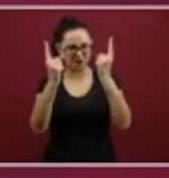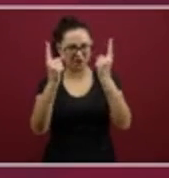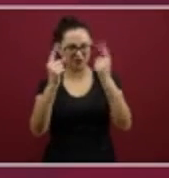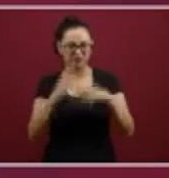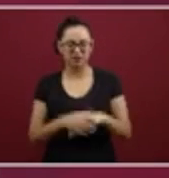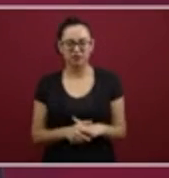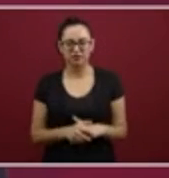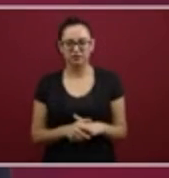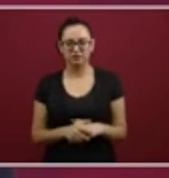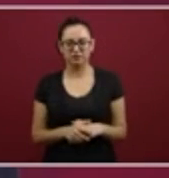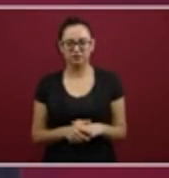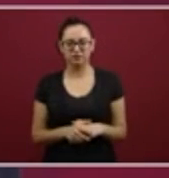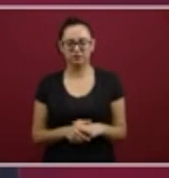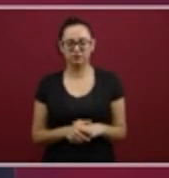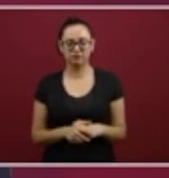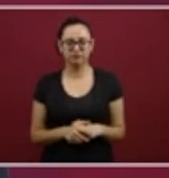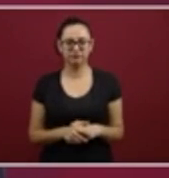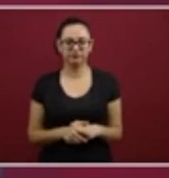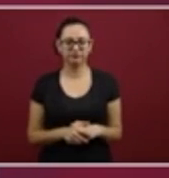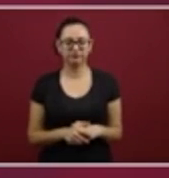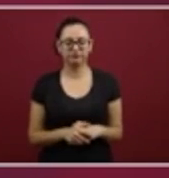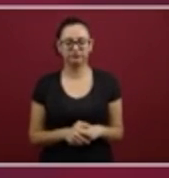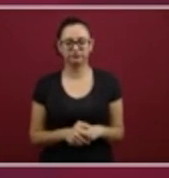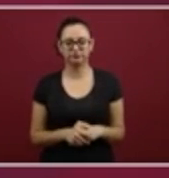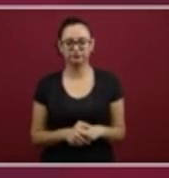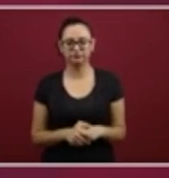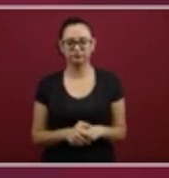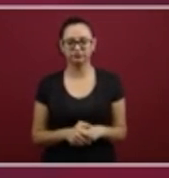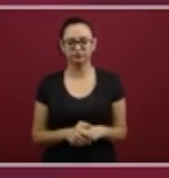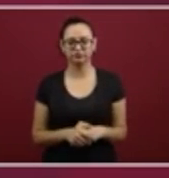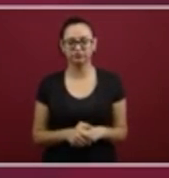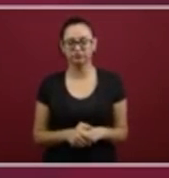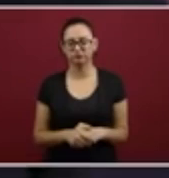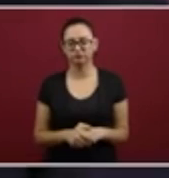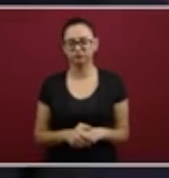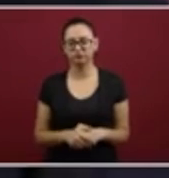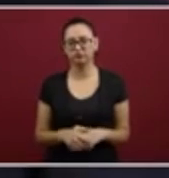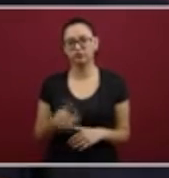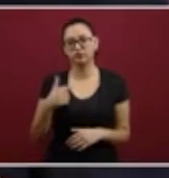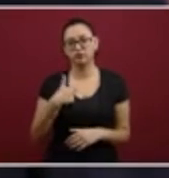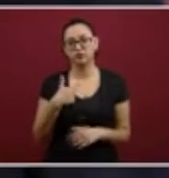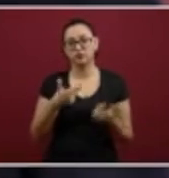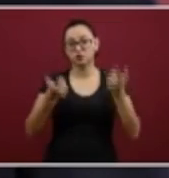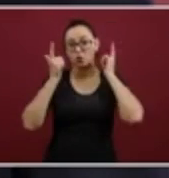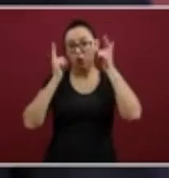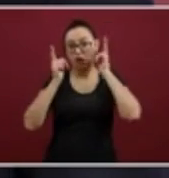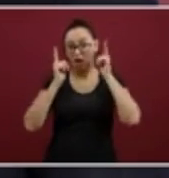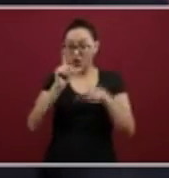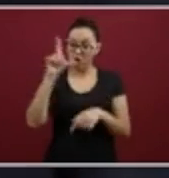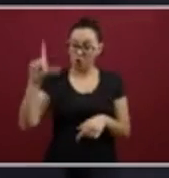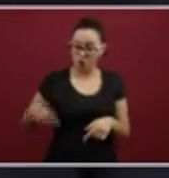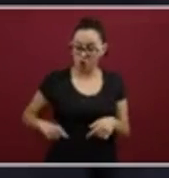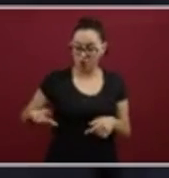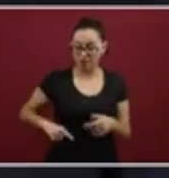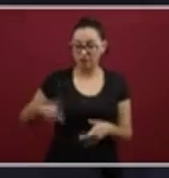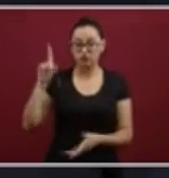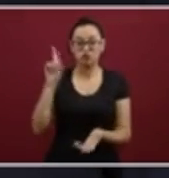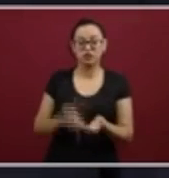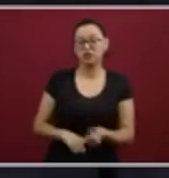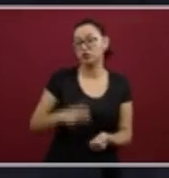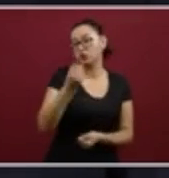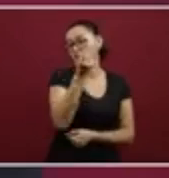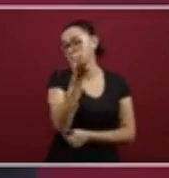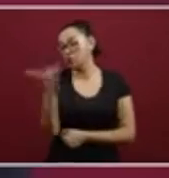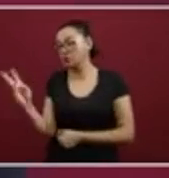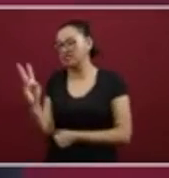Yo quisiera que hubiesen en el servicio público 100 Raqueles